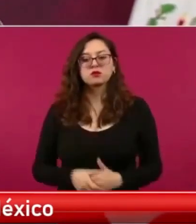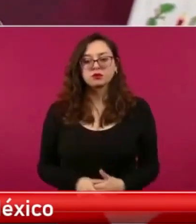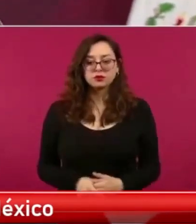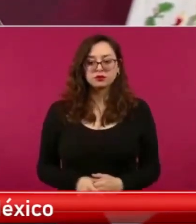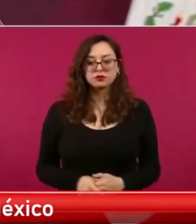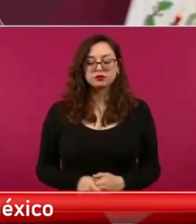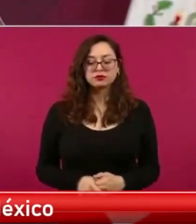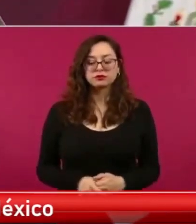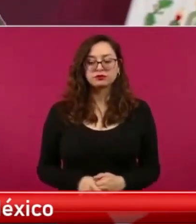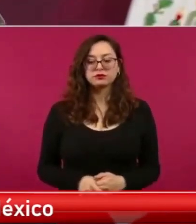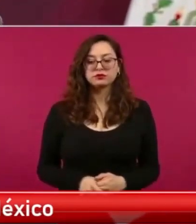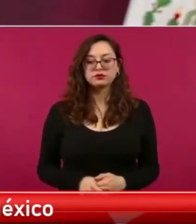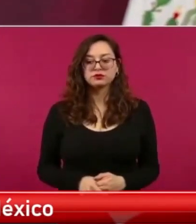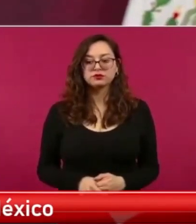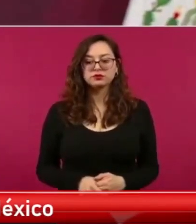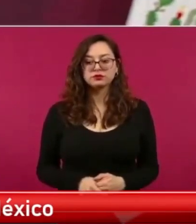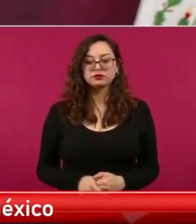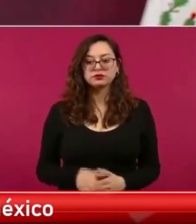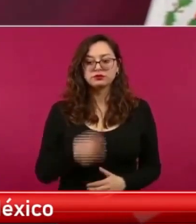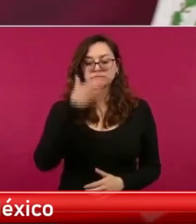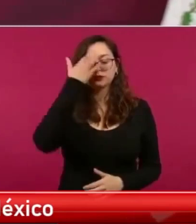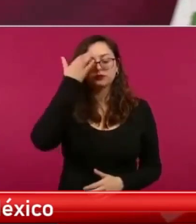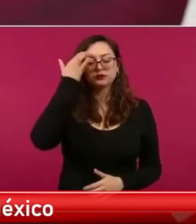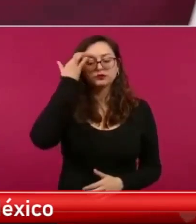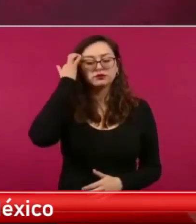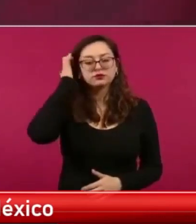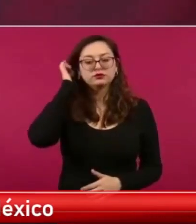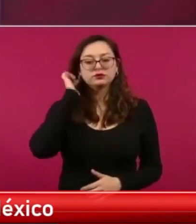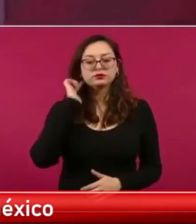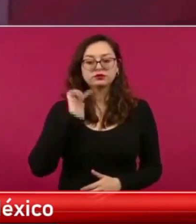que no regrese